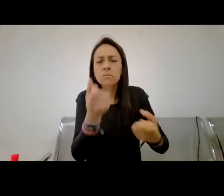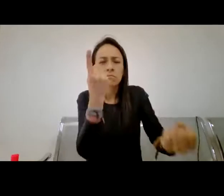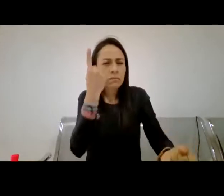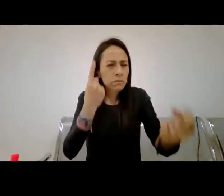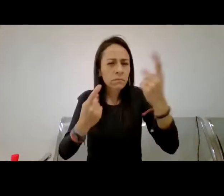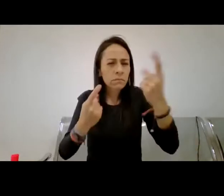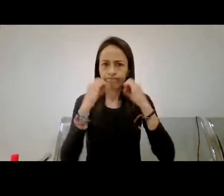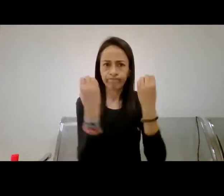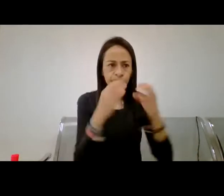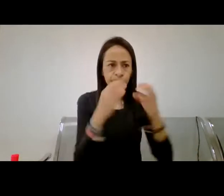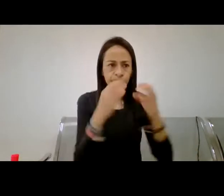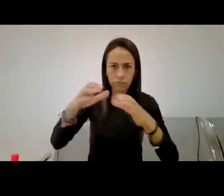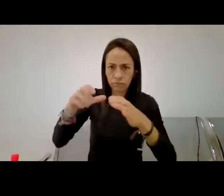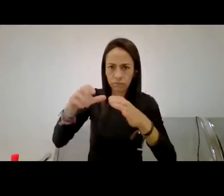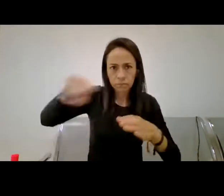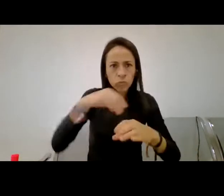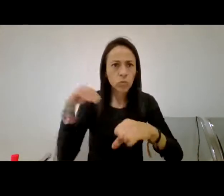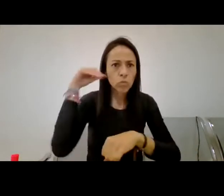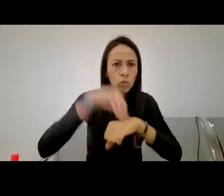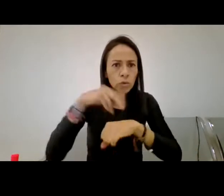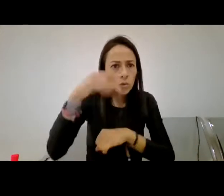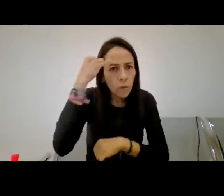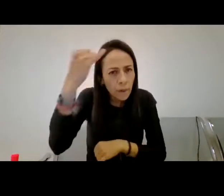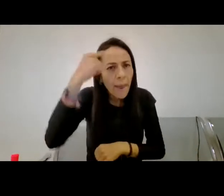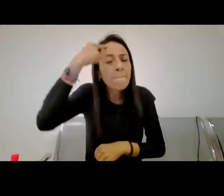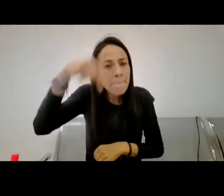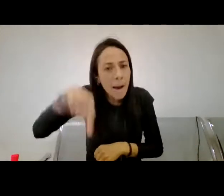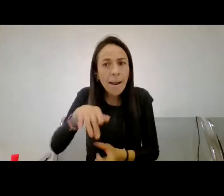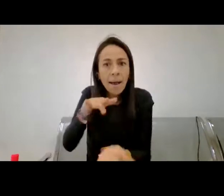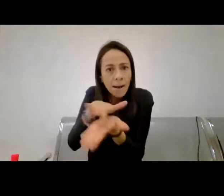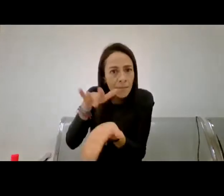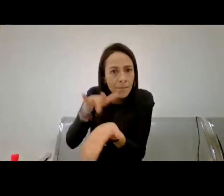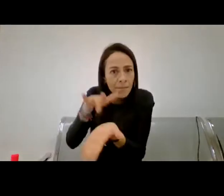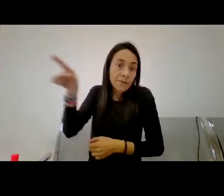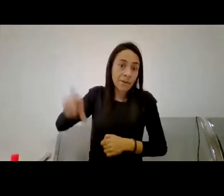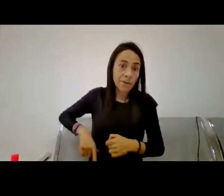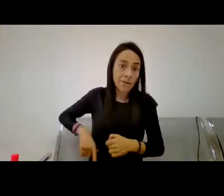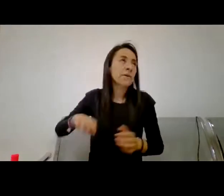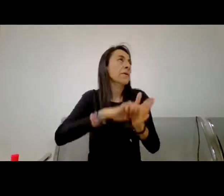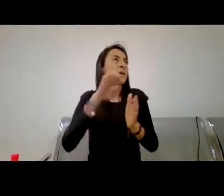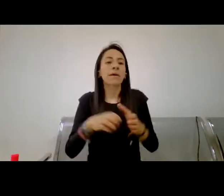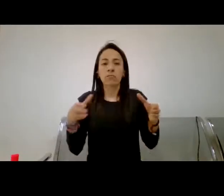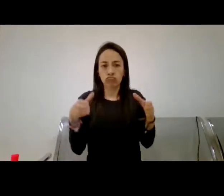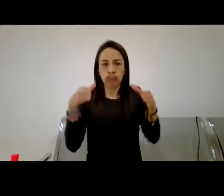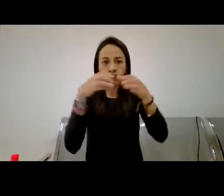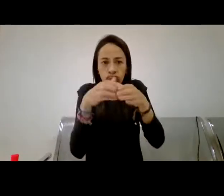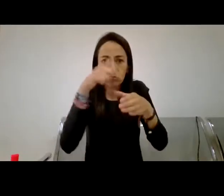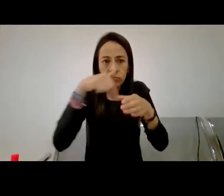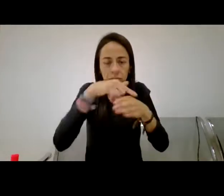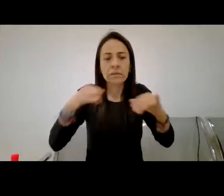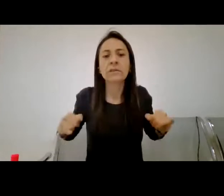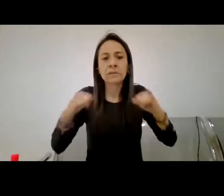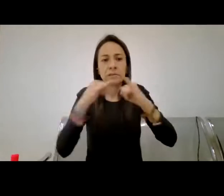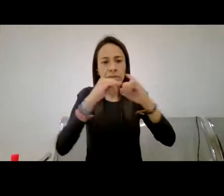simplemente para apoyar el trabajo de una autoridad pública. El patronato del Instituto Nacional de Salud